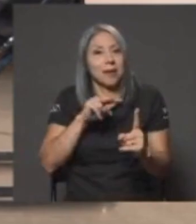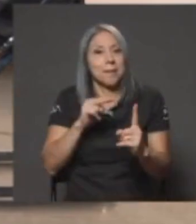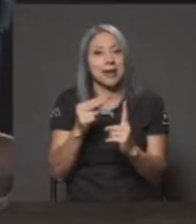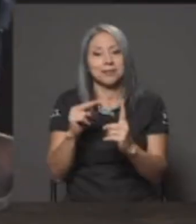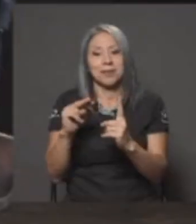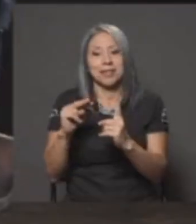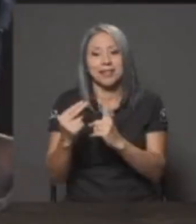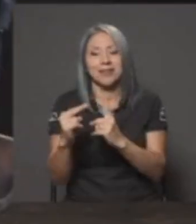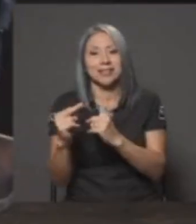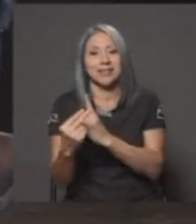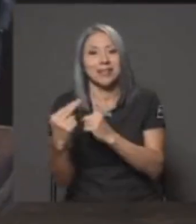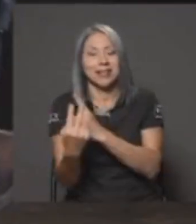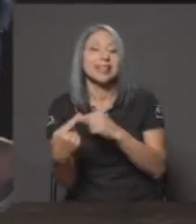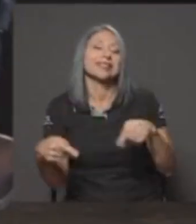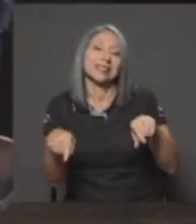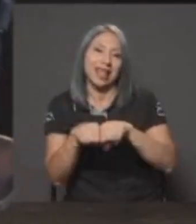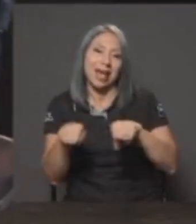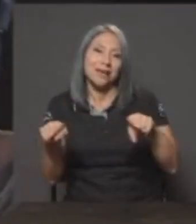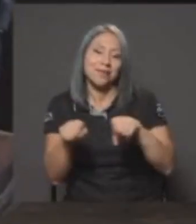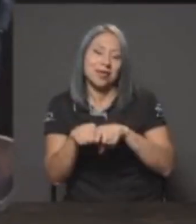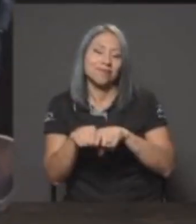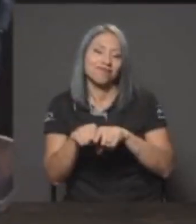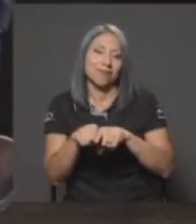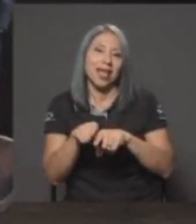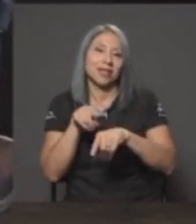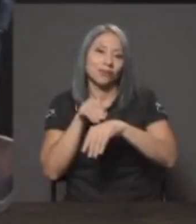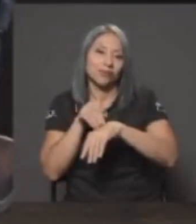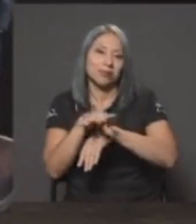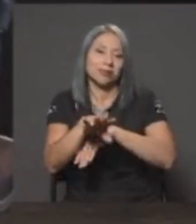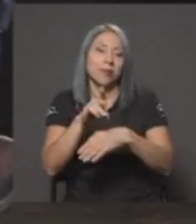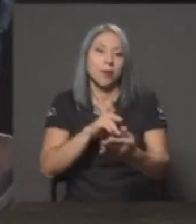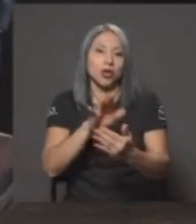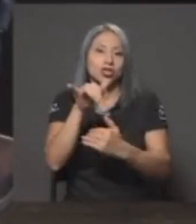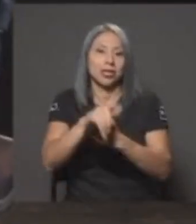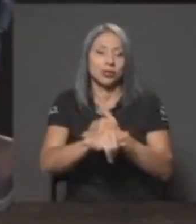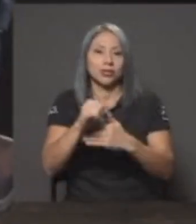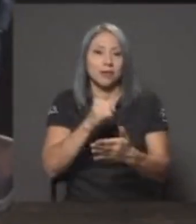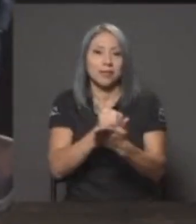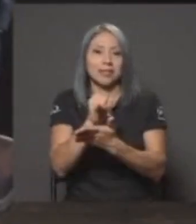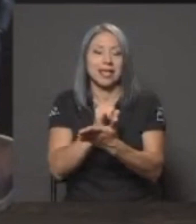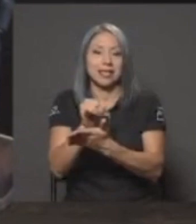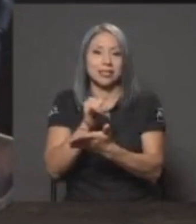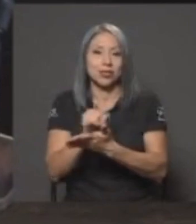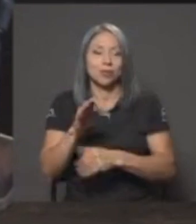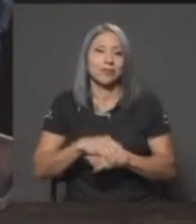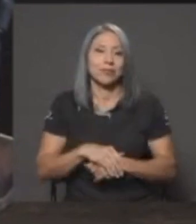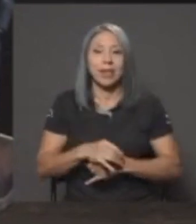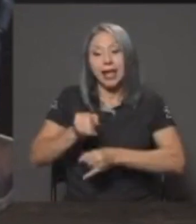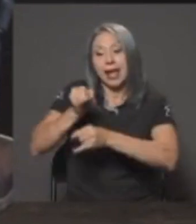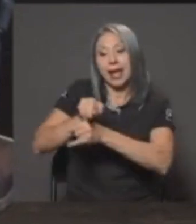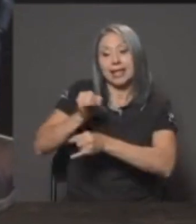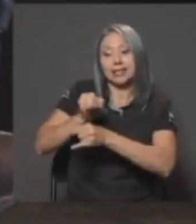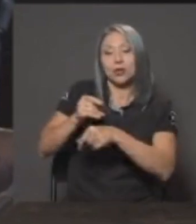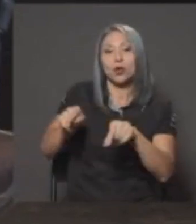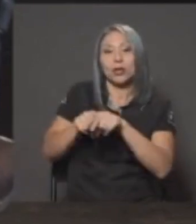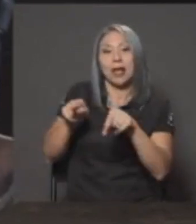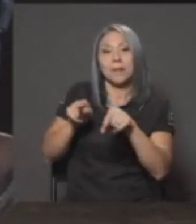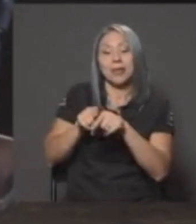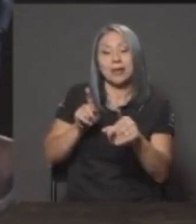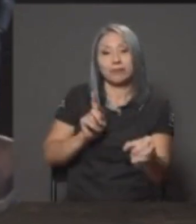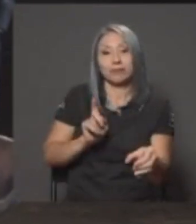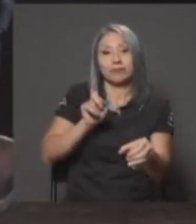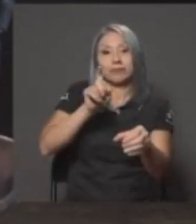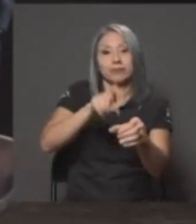también ha calado en los proyectos de investigación. El instituto es parte también de